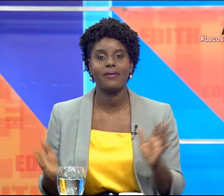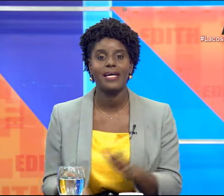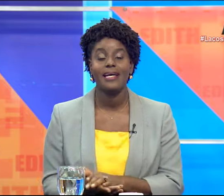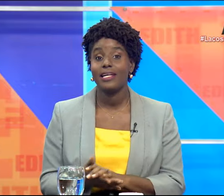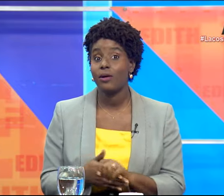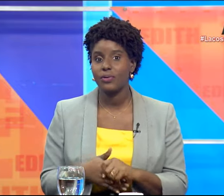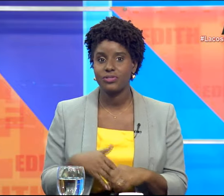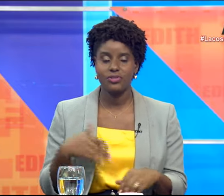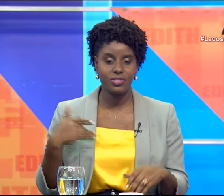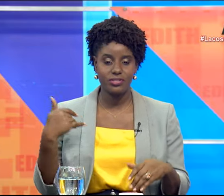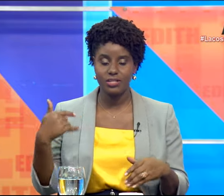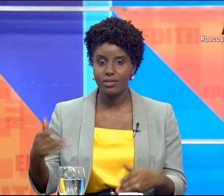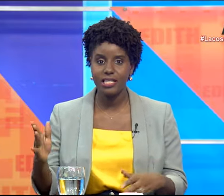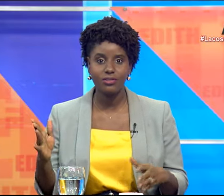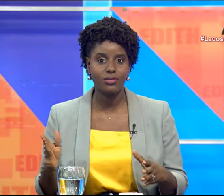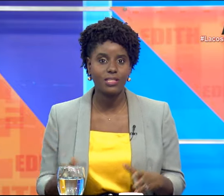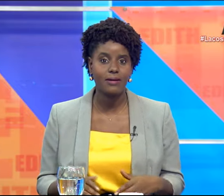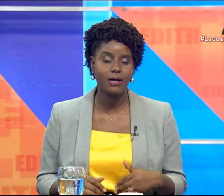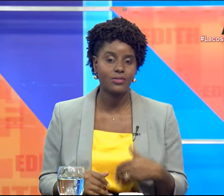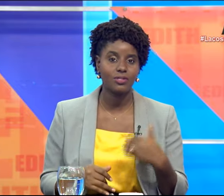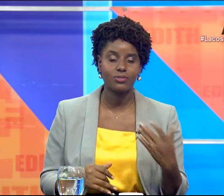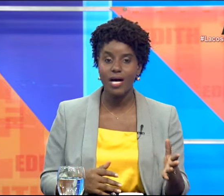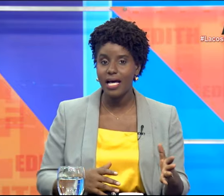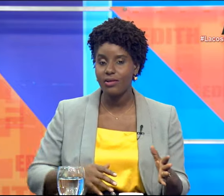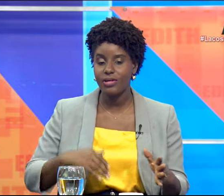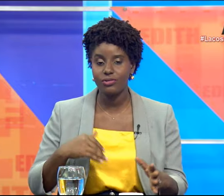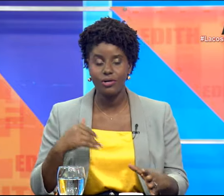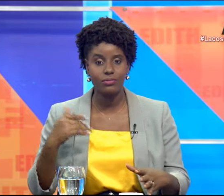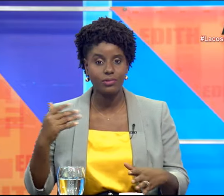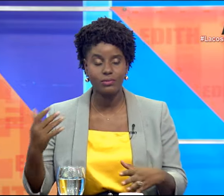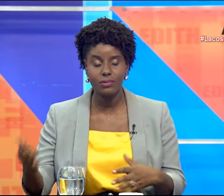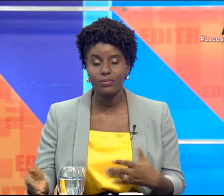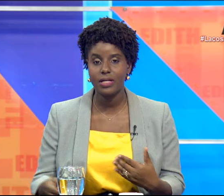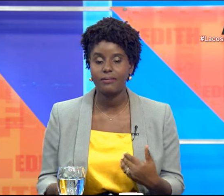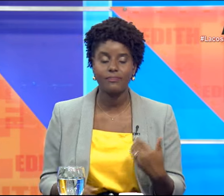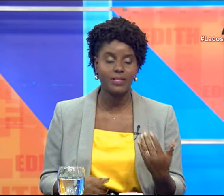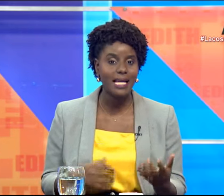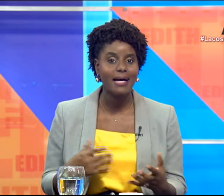usted sabe. Y la oposición diciendo, esto no estaba consensuado, esto es